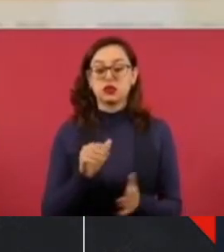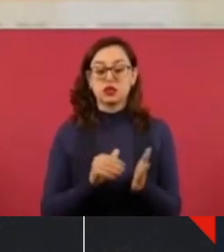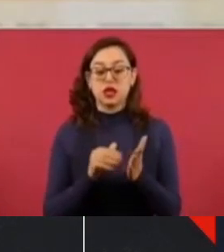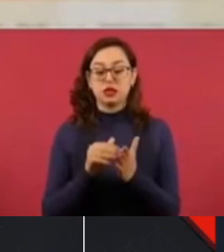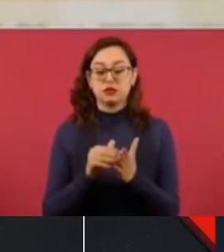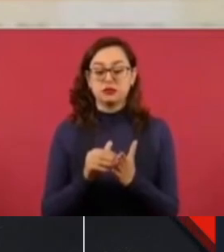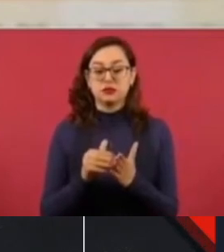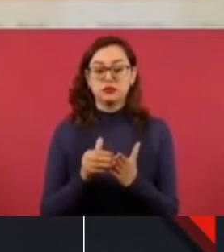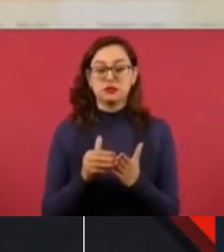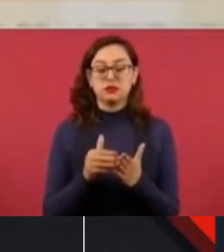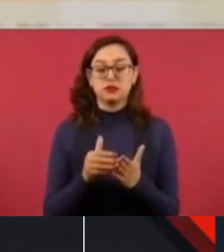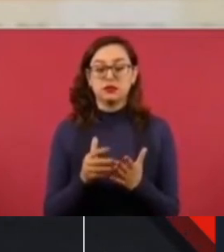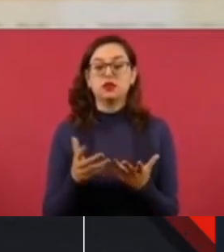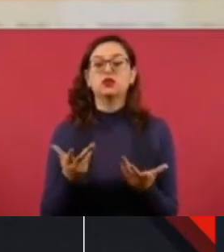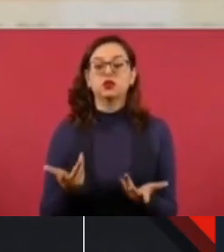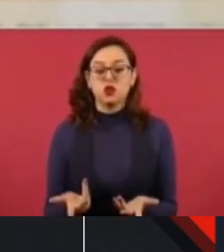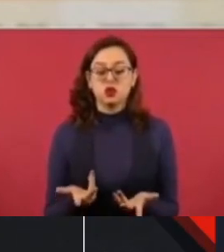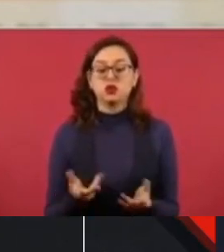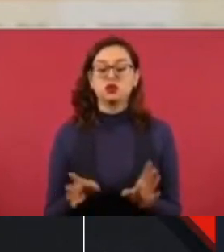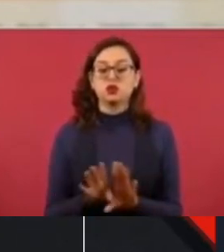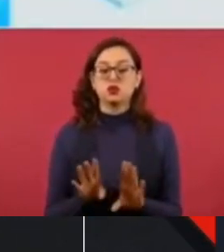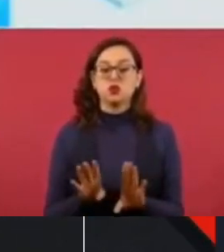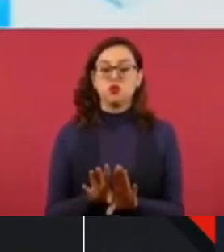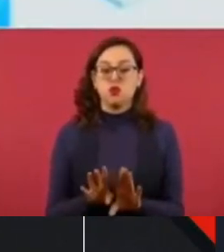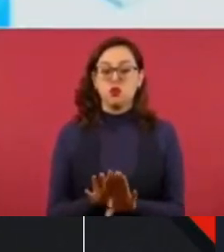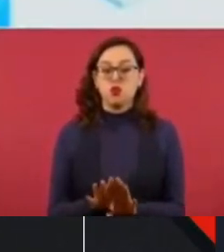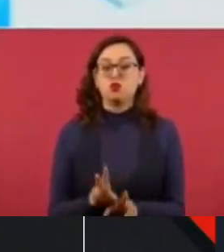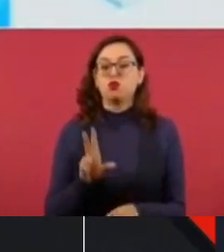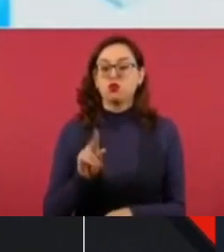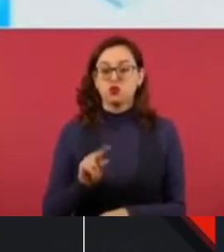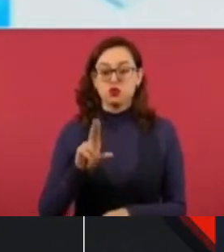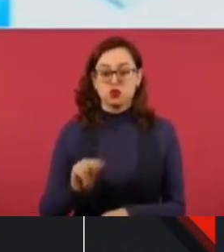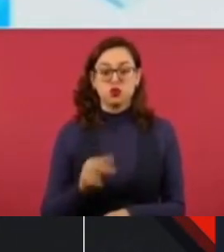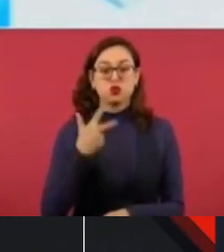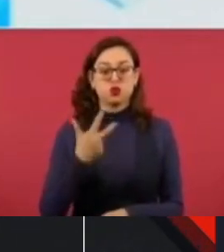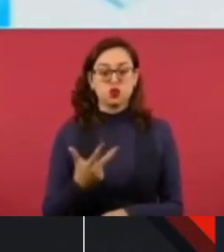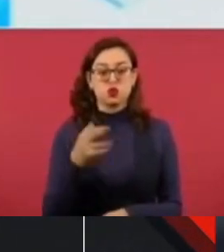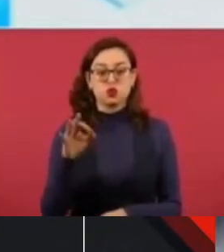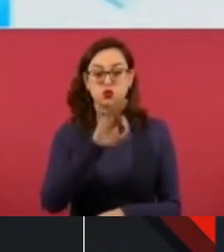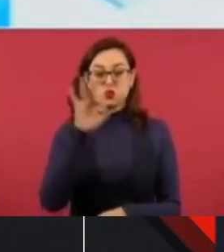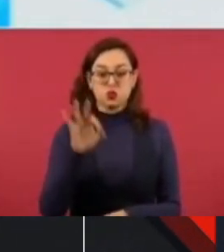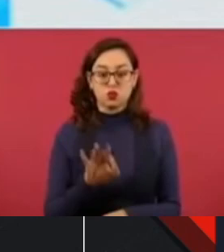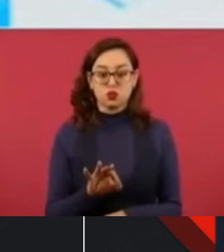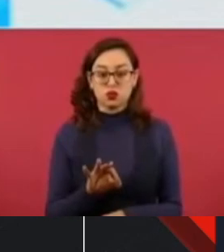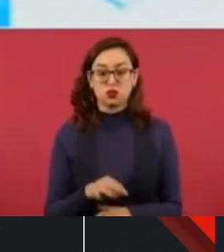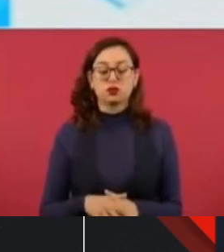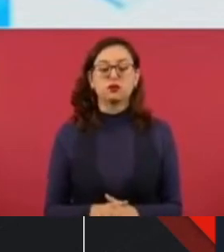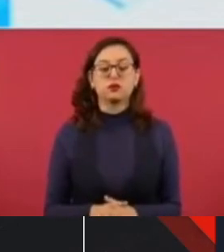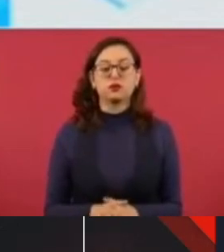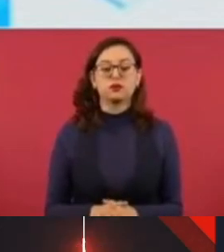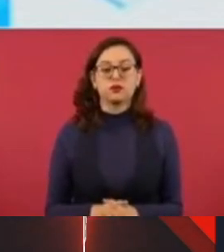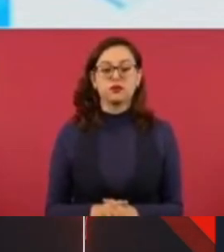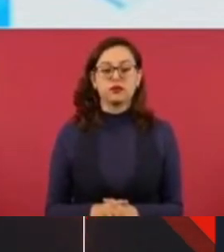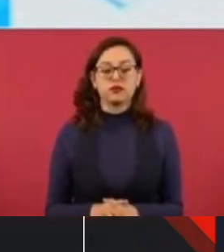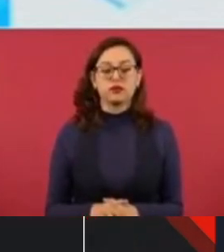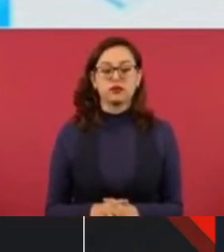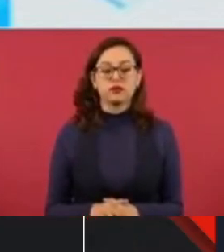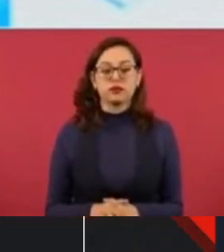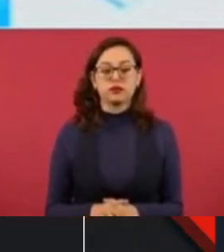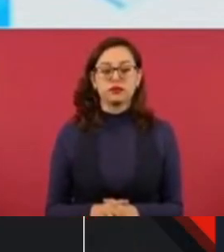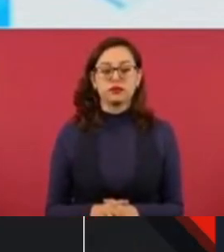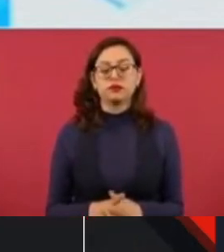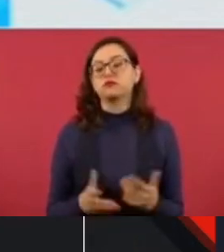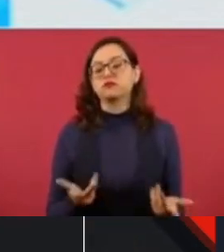510.252.000, el uso público urbano es de 88%. Y el uso industrial casi